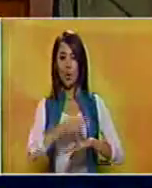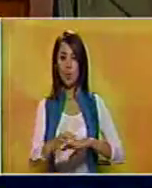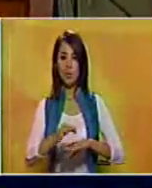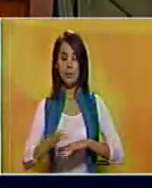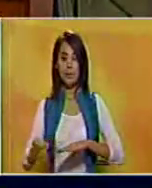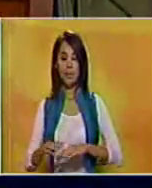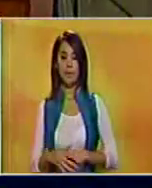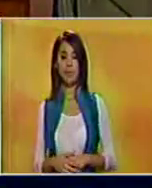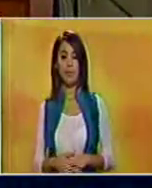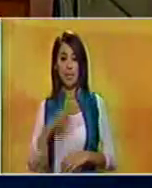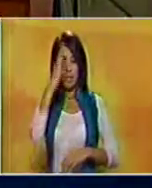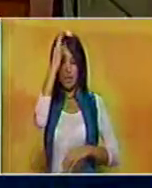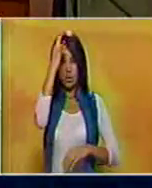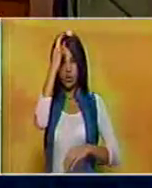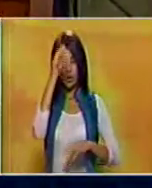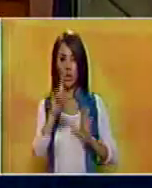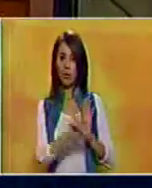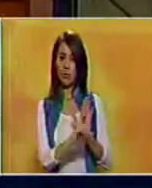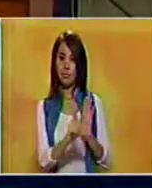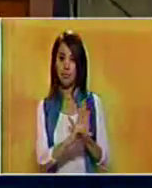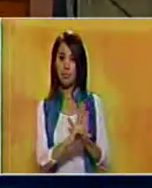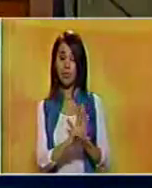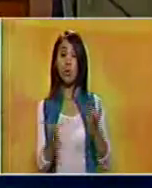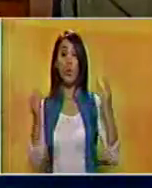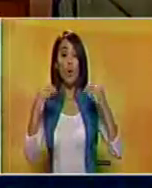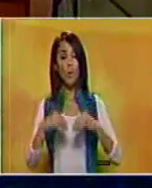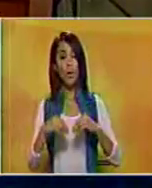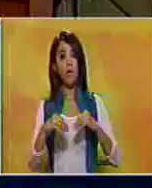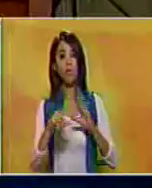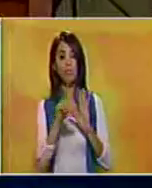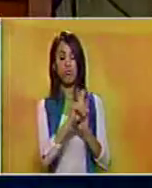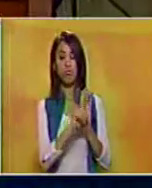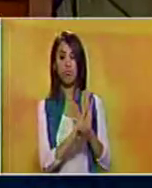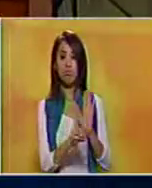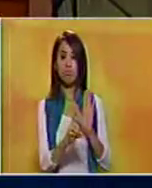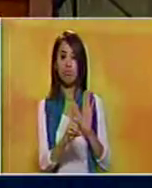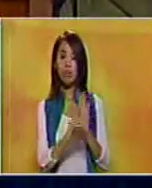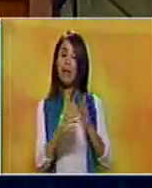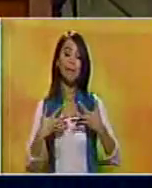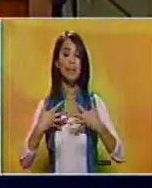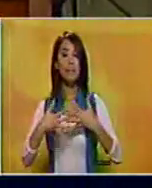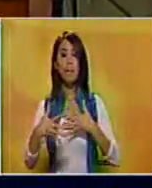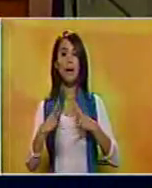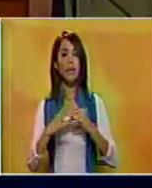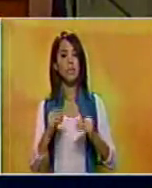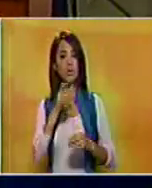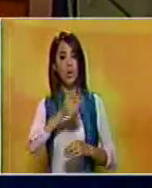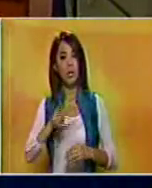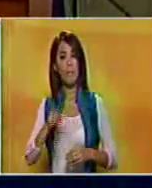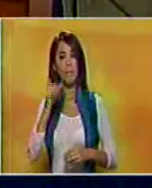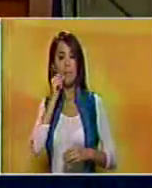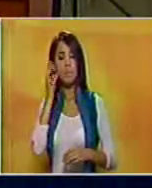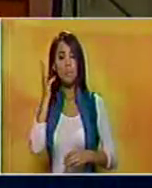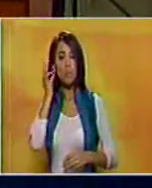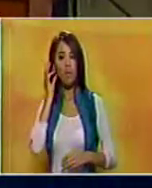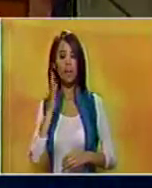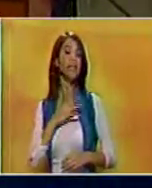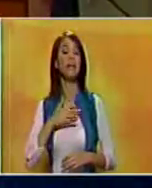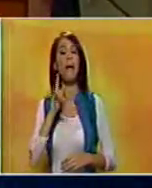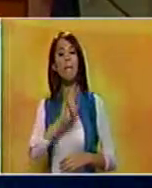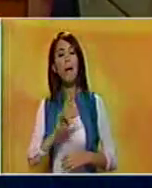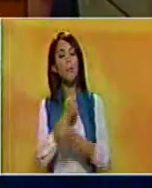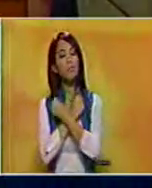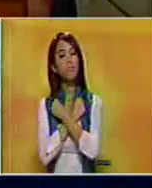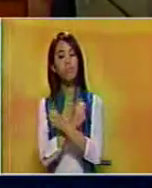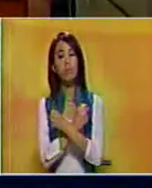consejos legislativos estadales. Es un acuerdo de garantías amplias para que todas y todos aquellos quienes amamos la